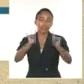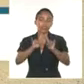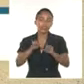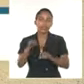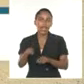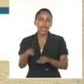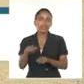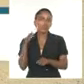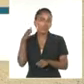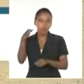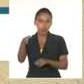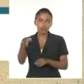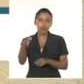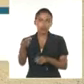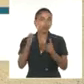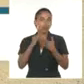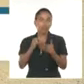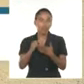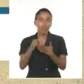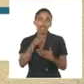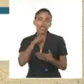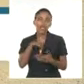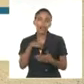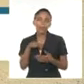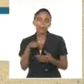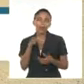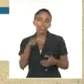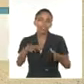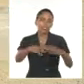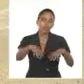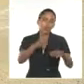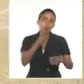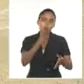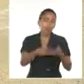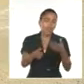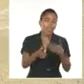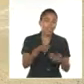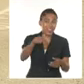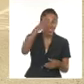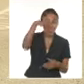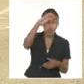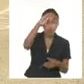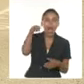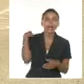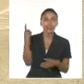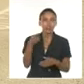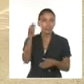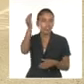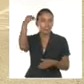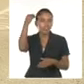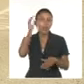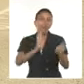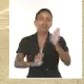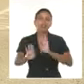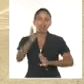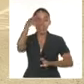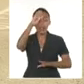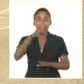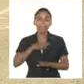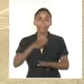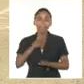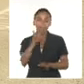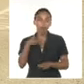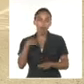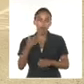el futuro, ya que en caso de cualquier situación que tengamos contra nuestro país, sabemos cómo defender a nuestra patria, porque hay que ser duro y de